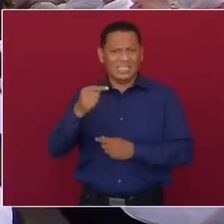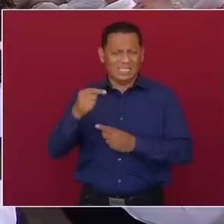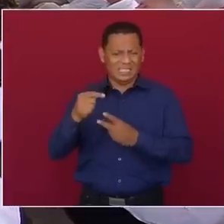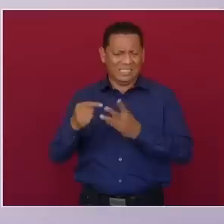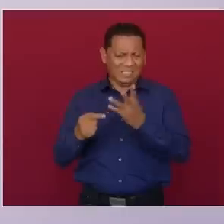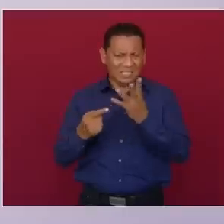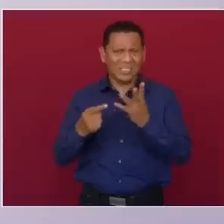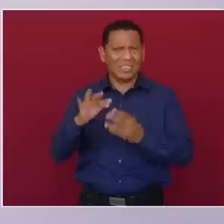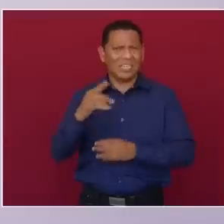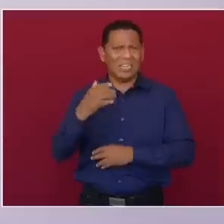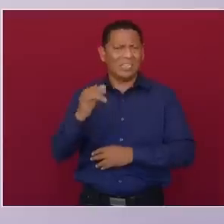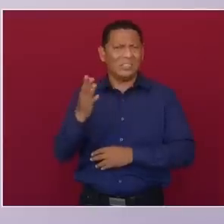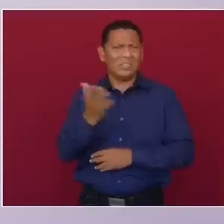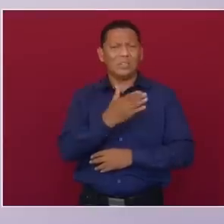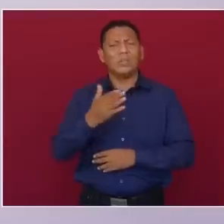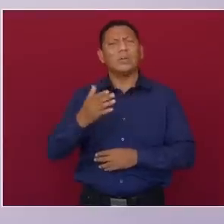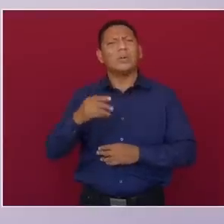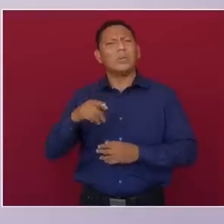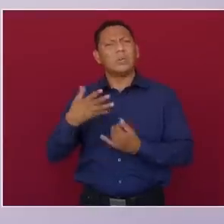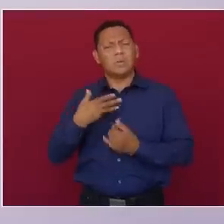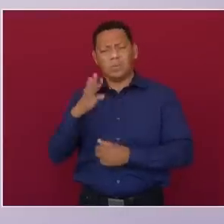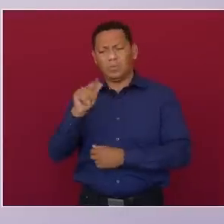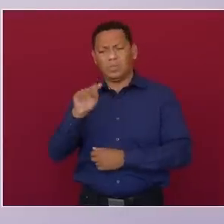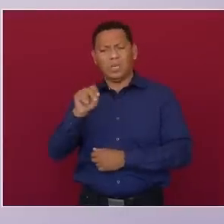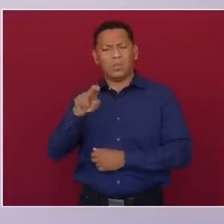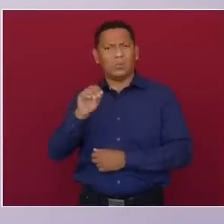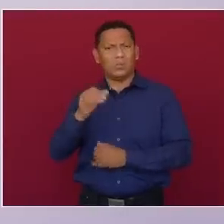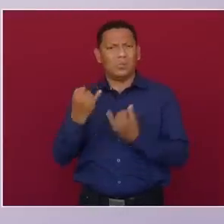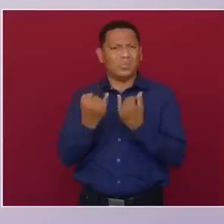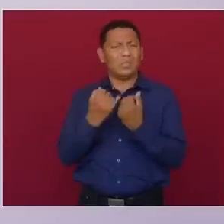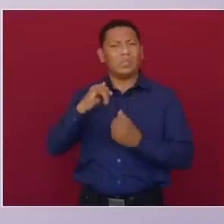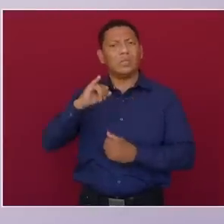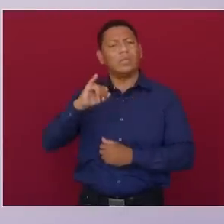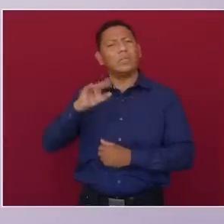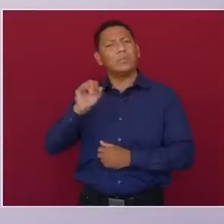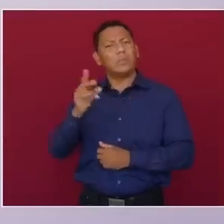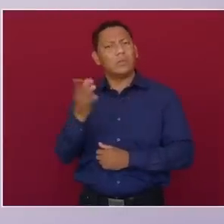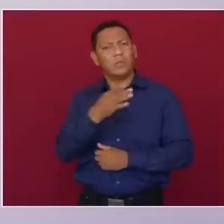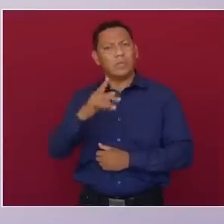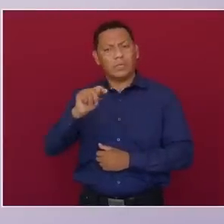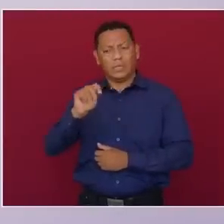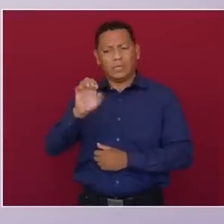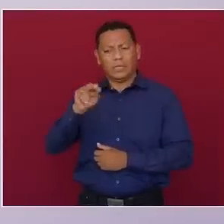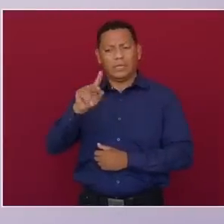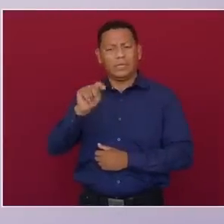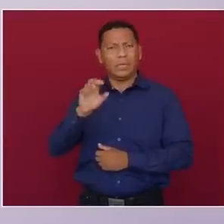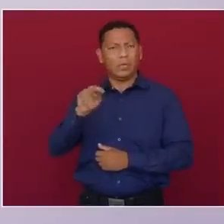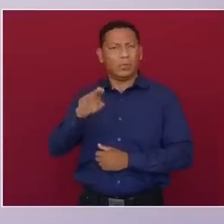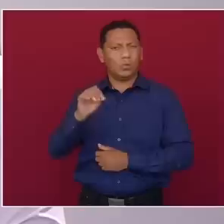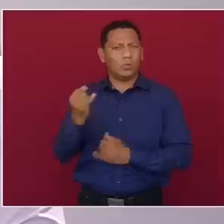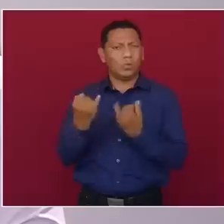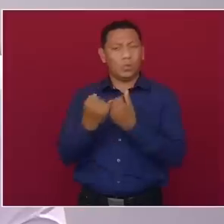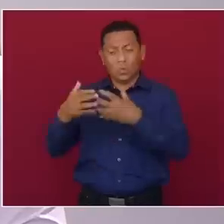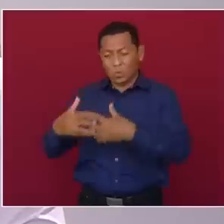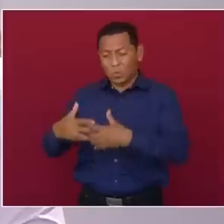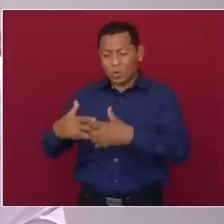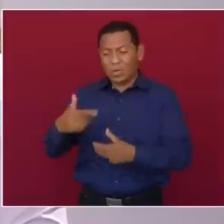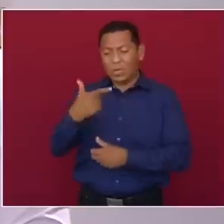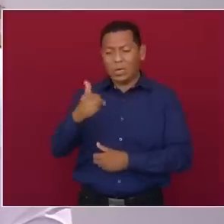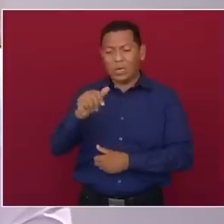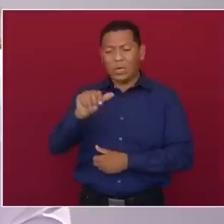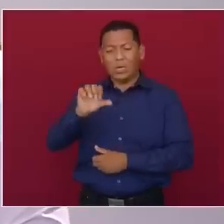alquilación, isomerizadora de butanos, isomerizadora de pentanos, tratadora de gas